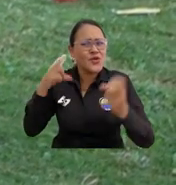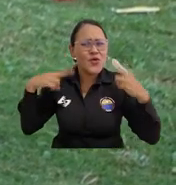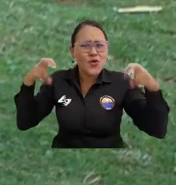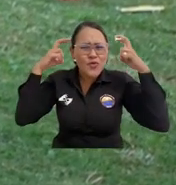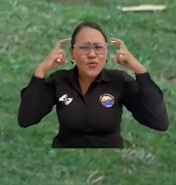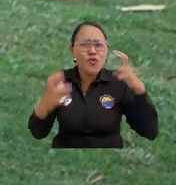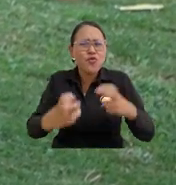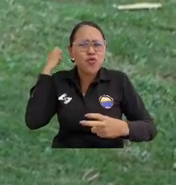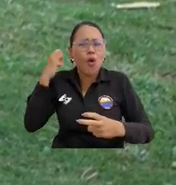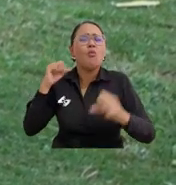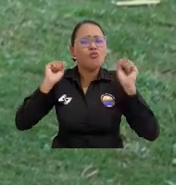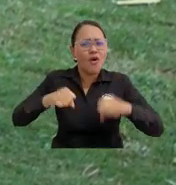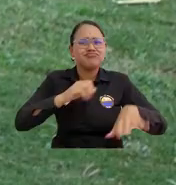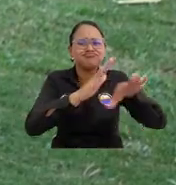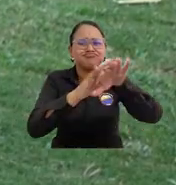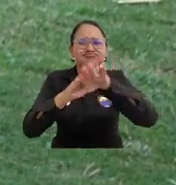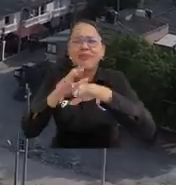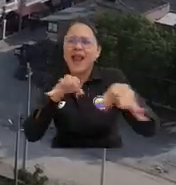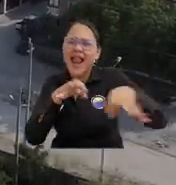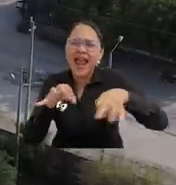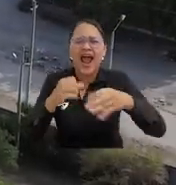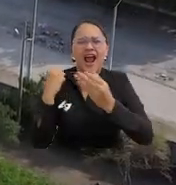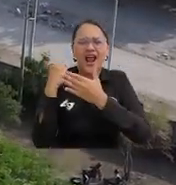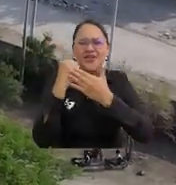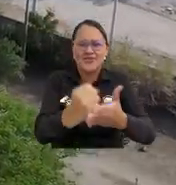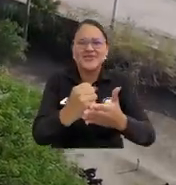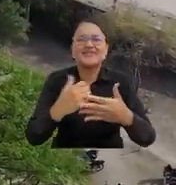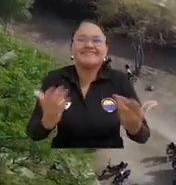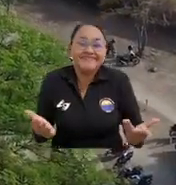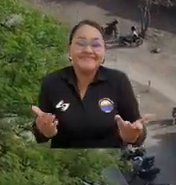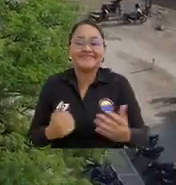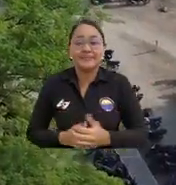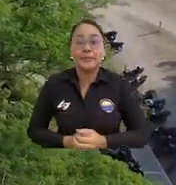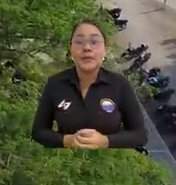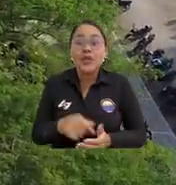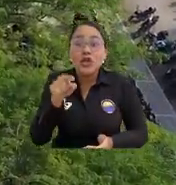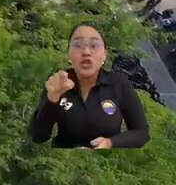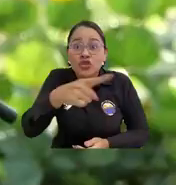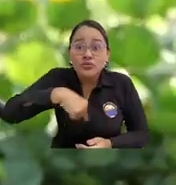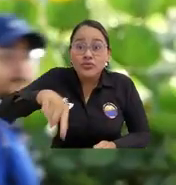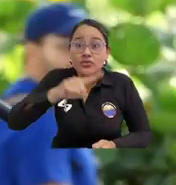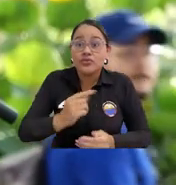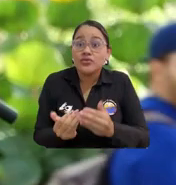ese conocimiento ancestral. Es decir, cada vez que le damos